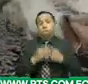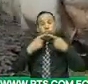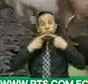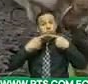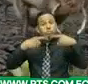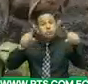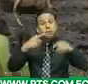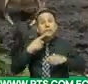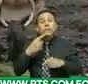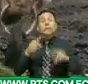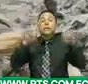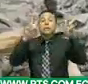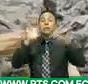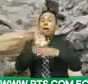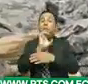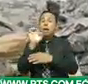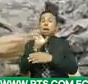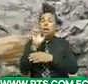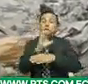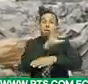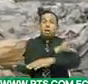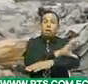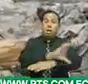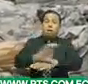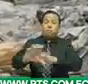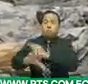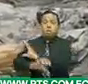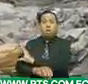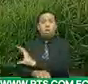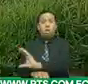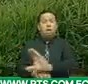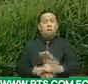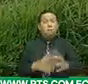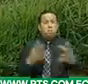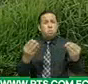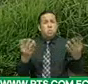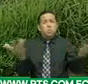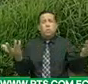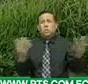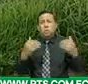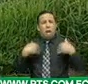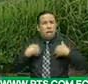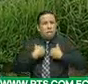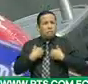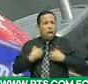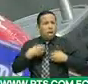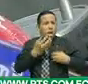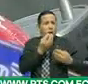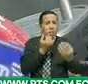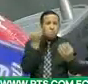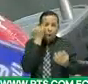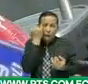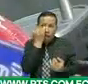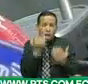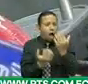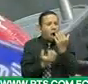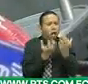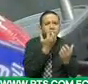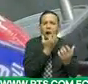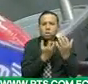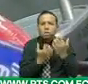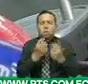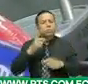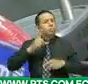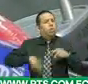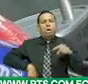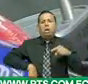emergencia agropecuaria. Los semovientes no tendrán que comer por los pastizales que están contaminados. Hoy hemos tenido un nivel de caída de